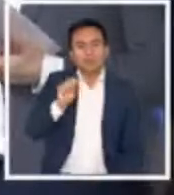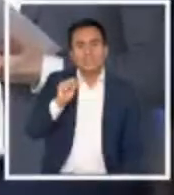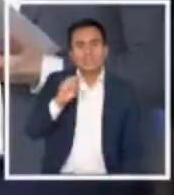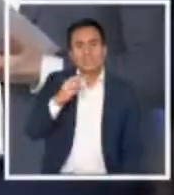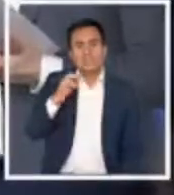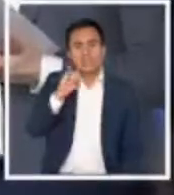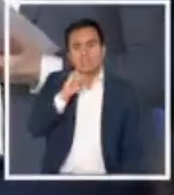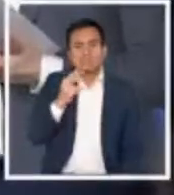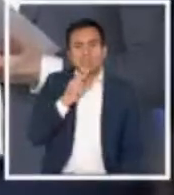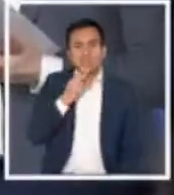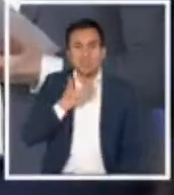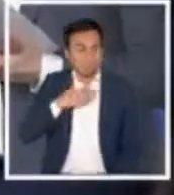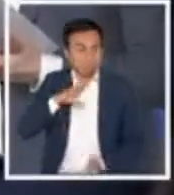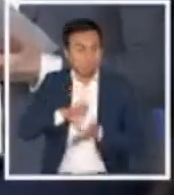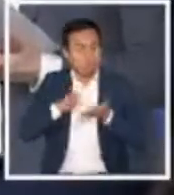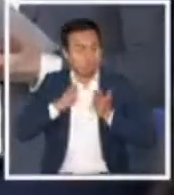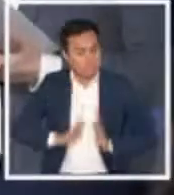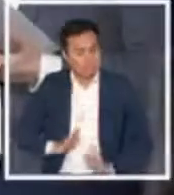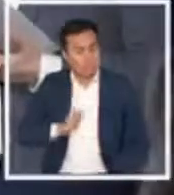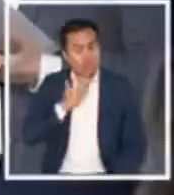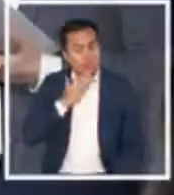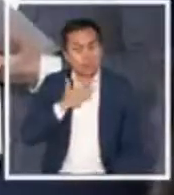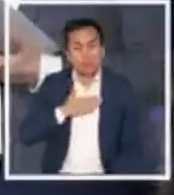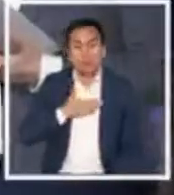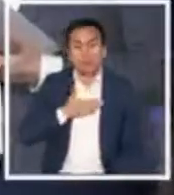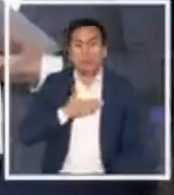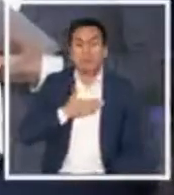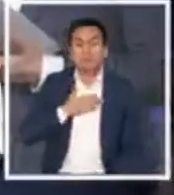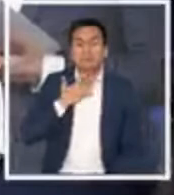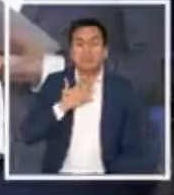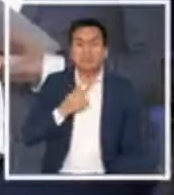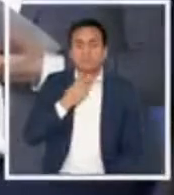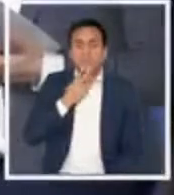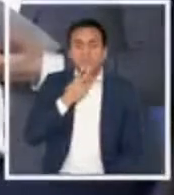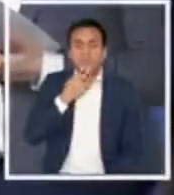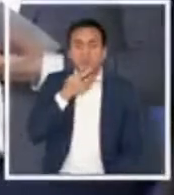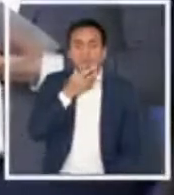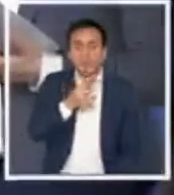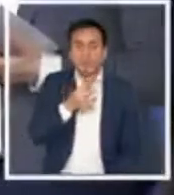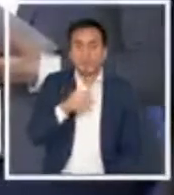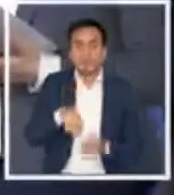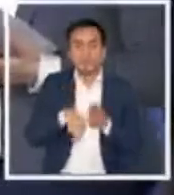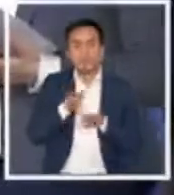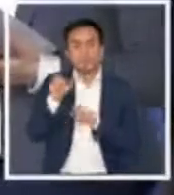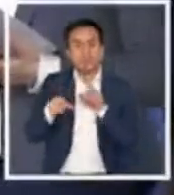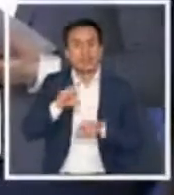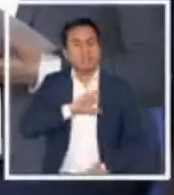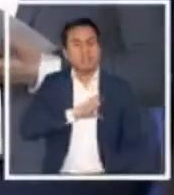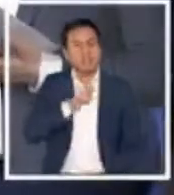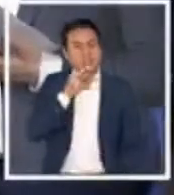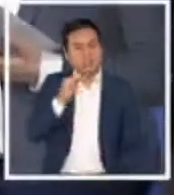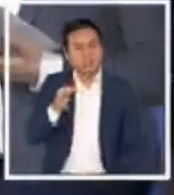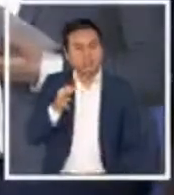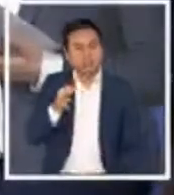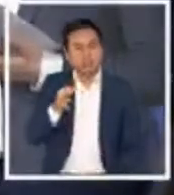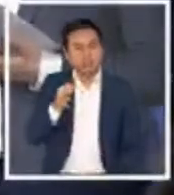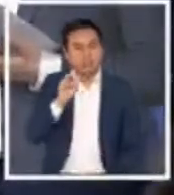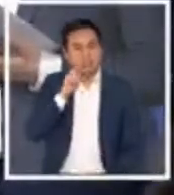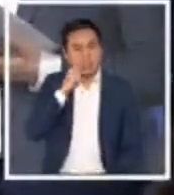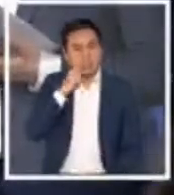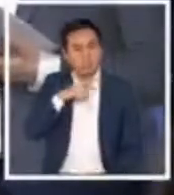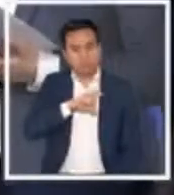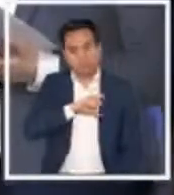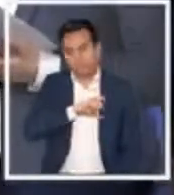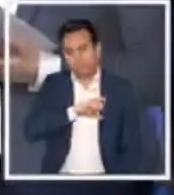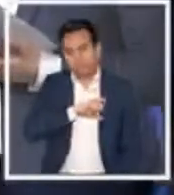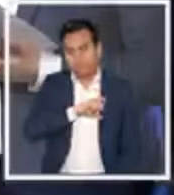viviendo España, mi país también de origen, lo que está viviendo. Y como le digo muchas veces a los españoles, no es como si los